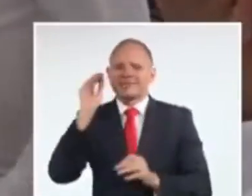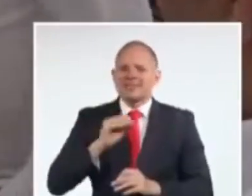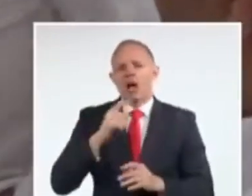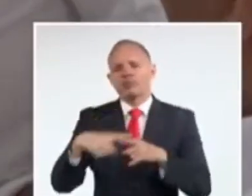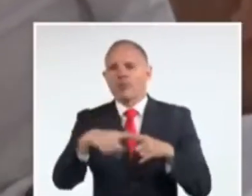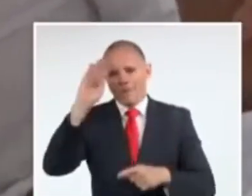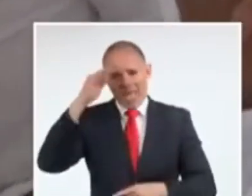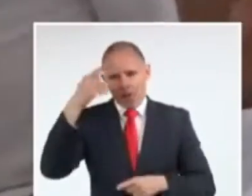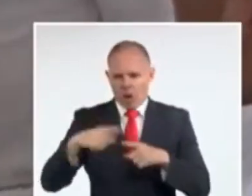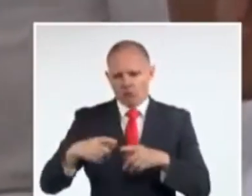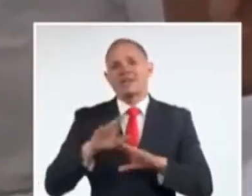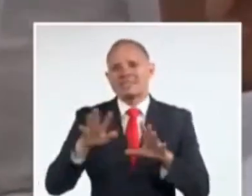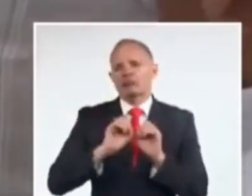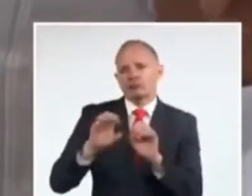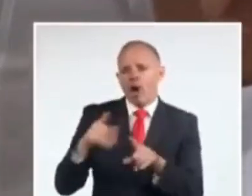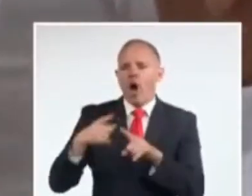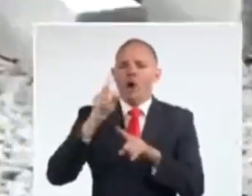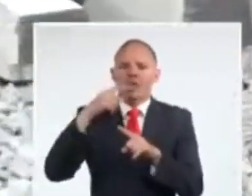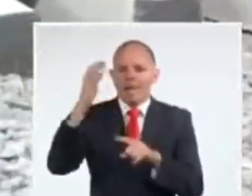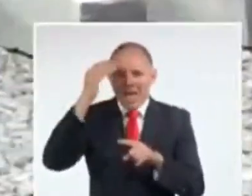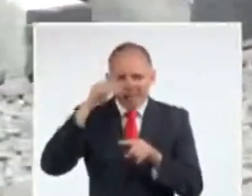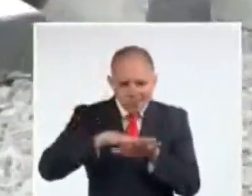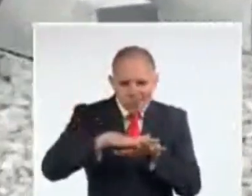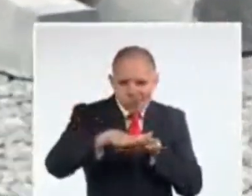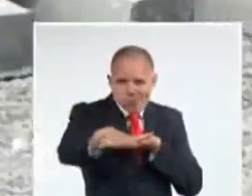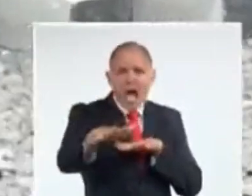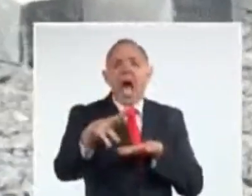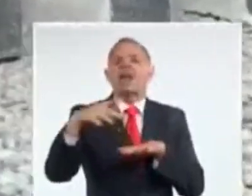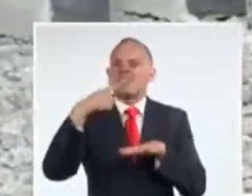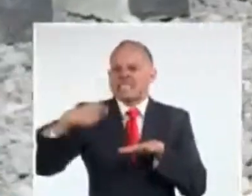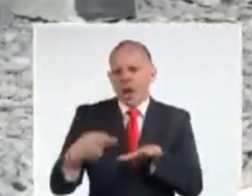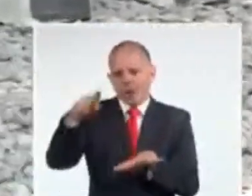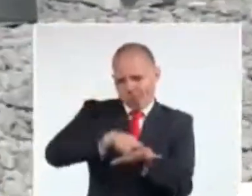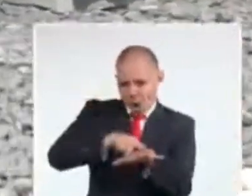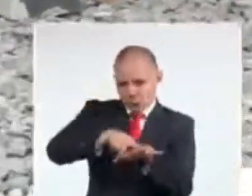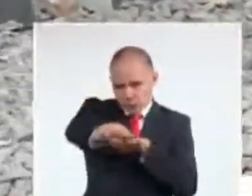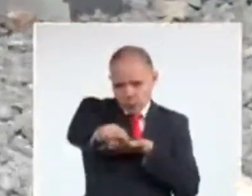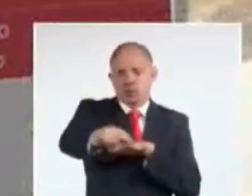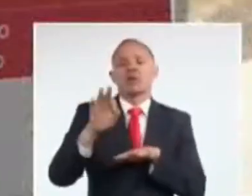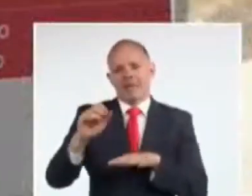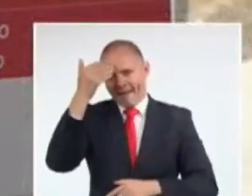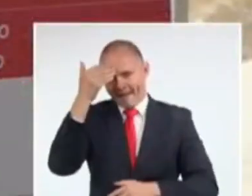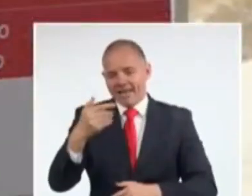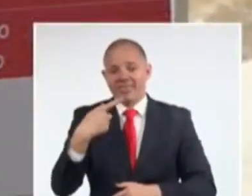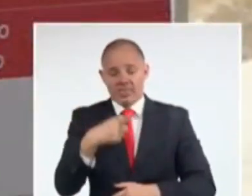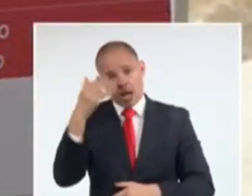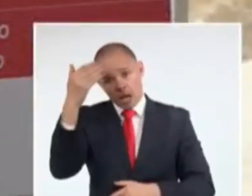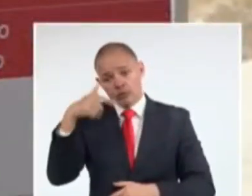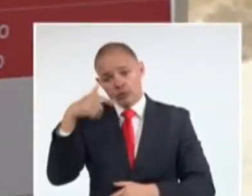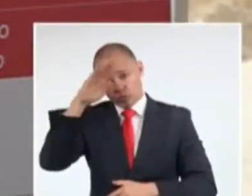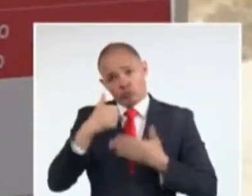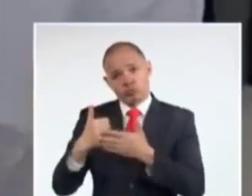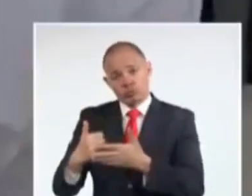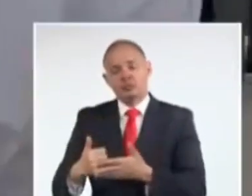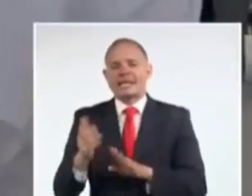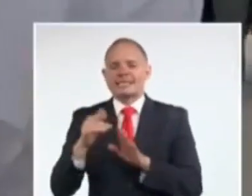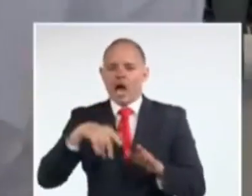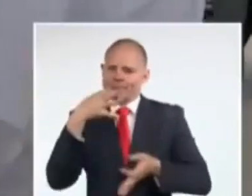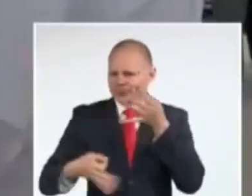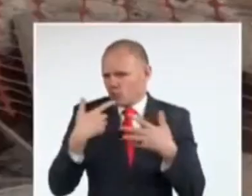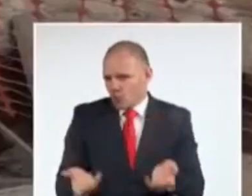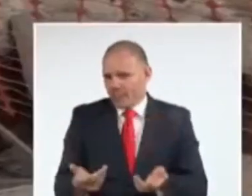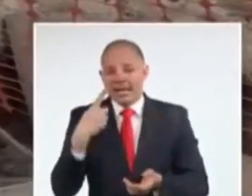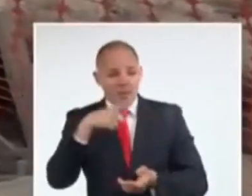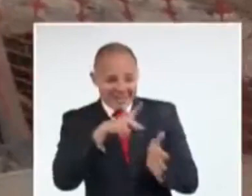los vamos a promover con otros países de América Latina y con otros países del mundo porque no es justo que esto permanezca en esta